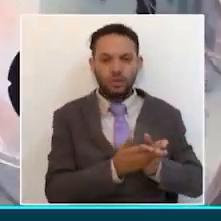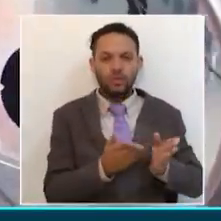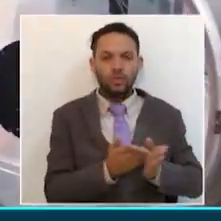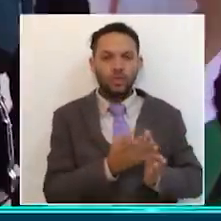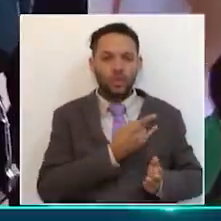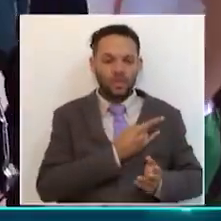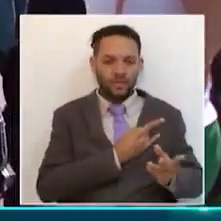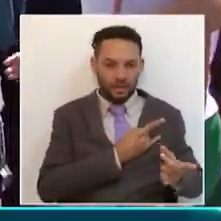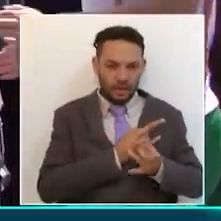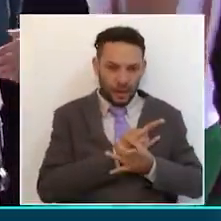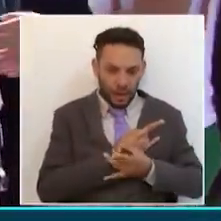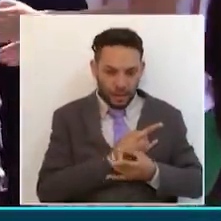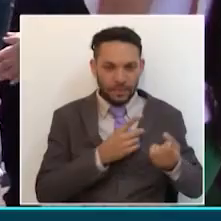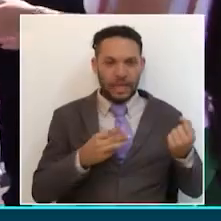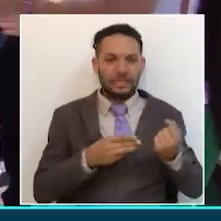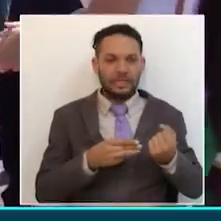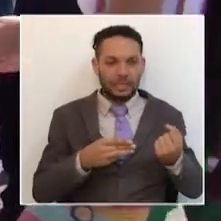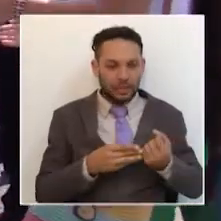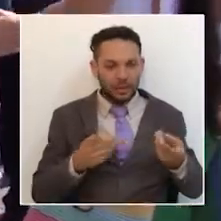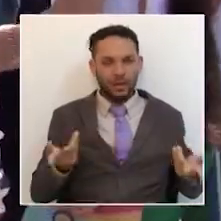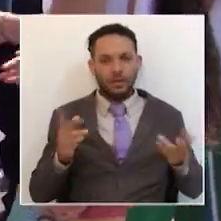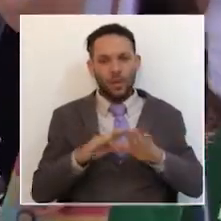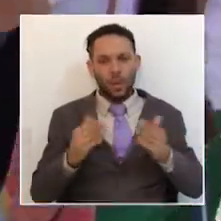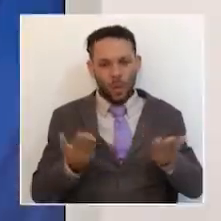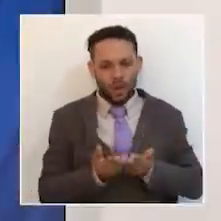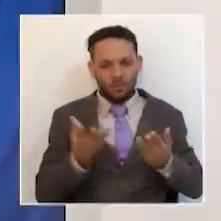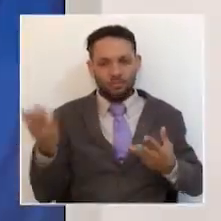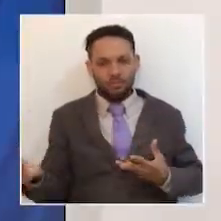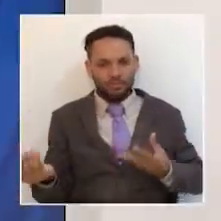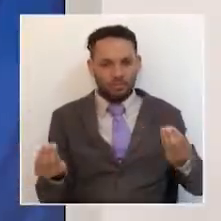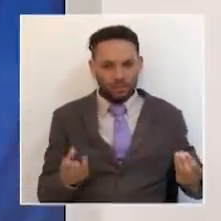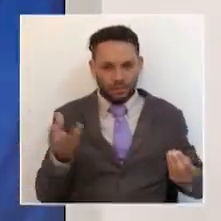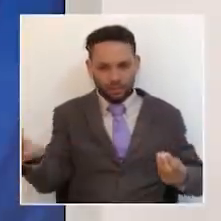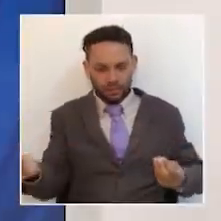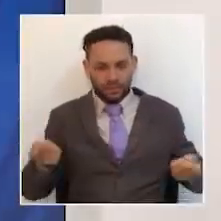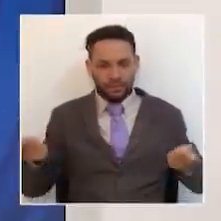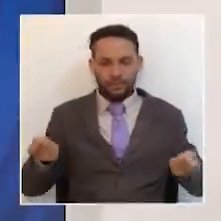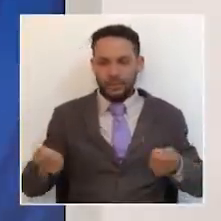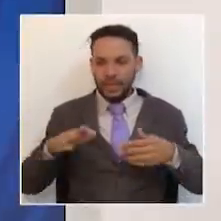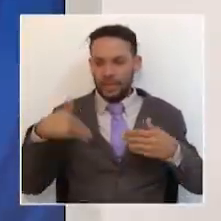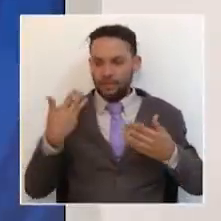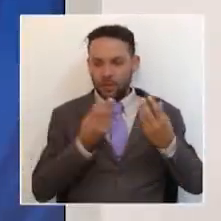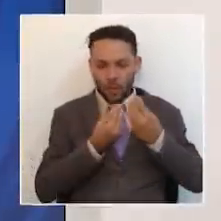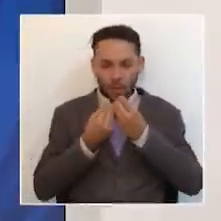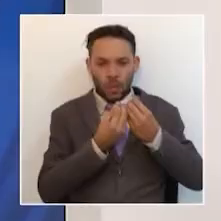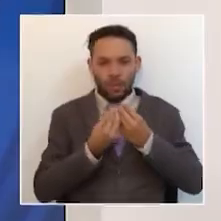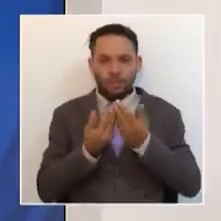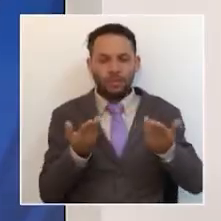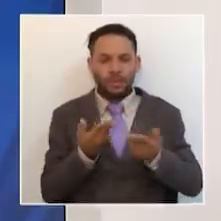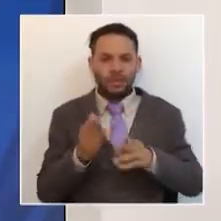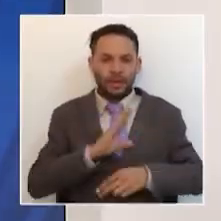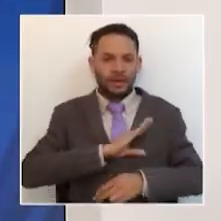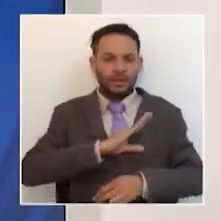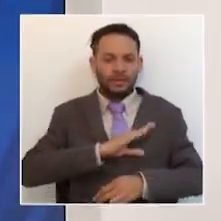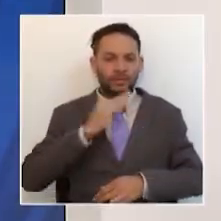Universidad Tecnológica, del SENA, de los colegios. Tras un consejo de seguridad esta mañana en la alcaldía de Armenia,